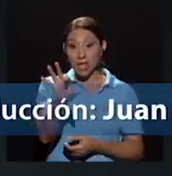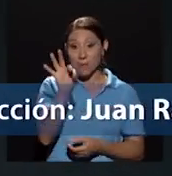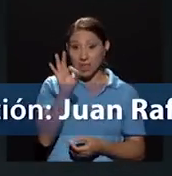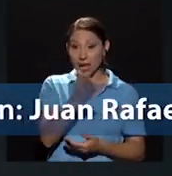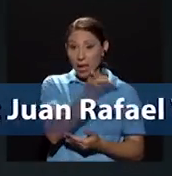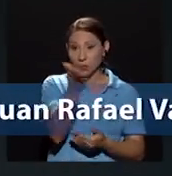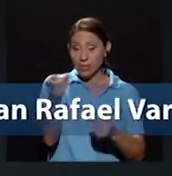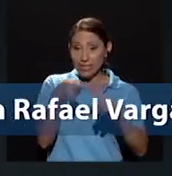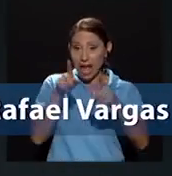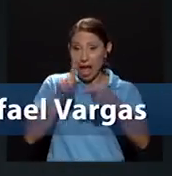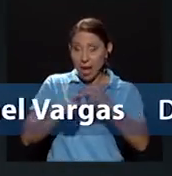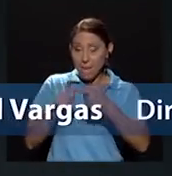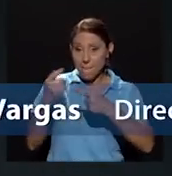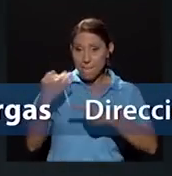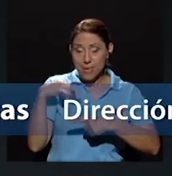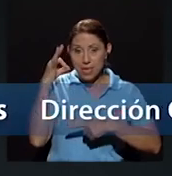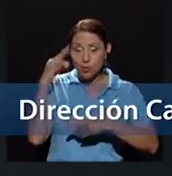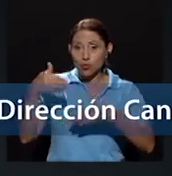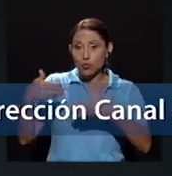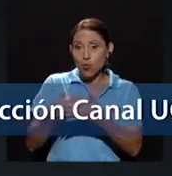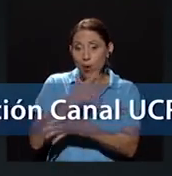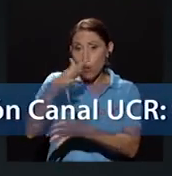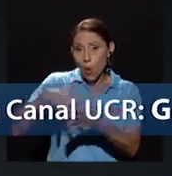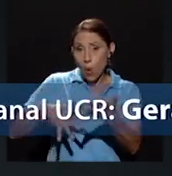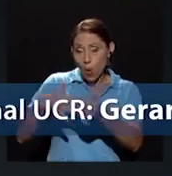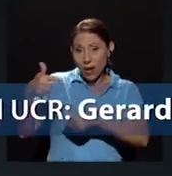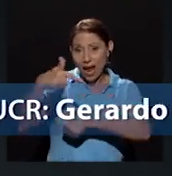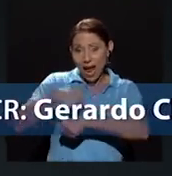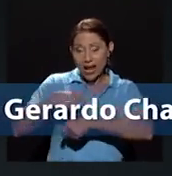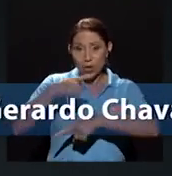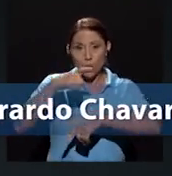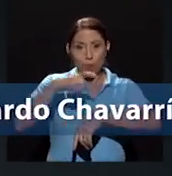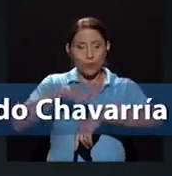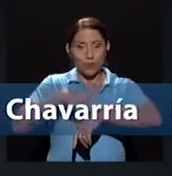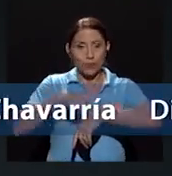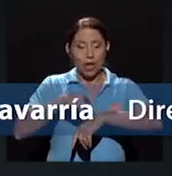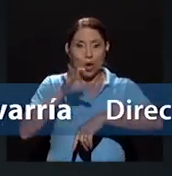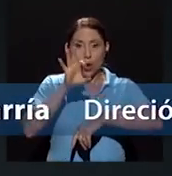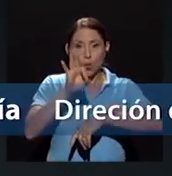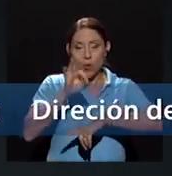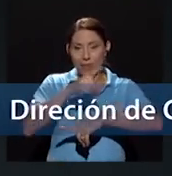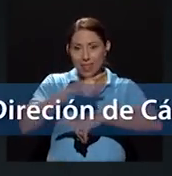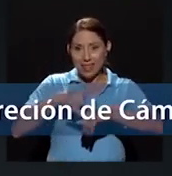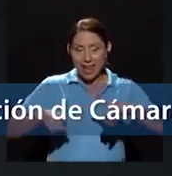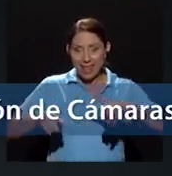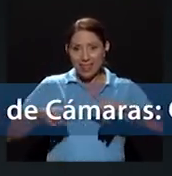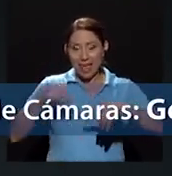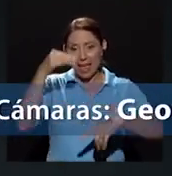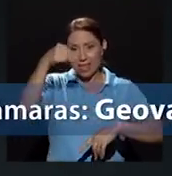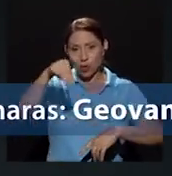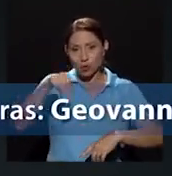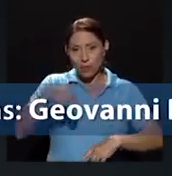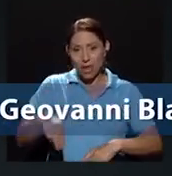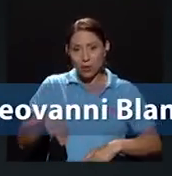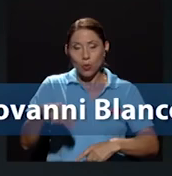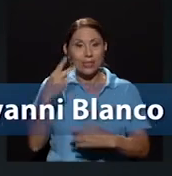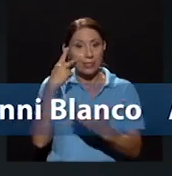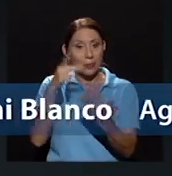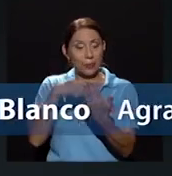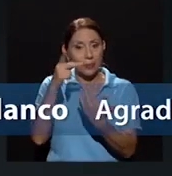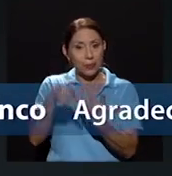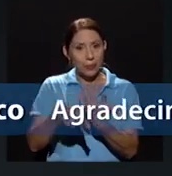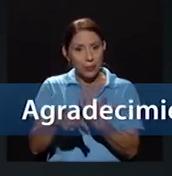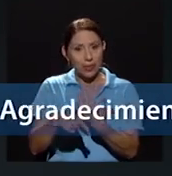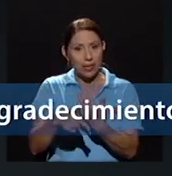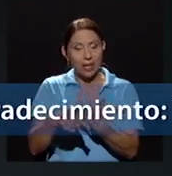a que en el nuevo horario de la luz 9 y 30 de los miércoles nos acompañen en